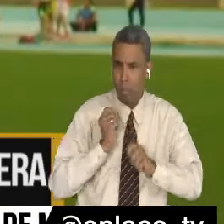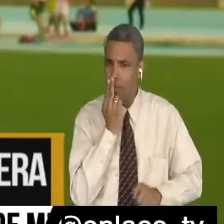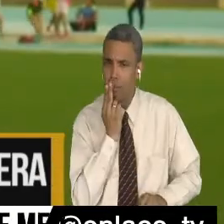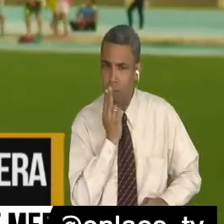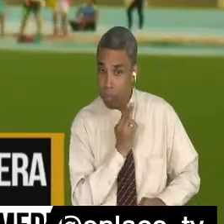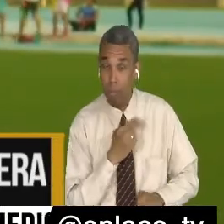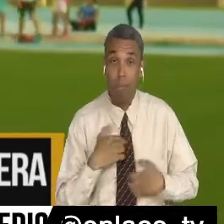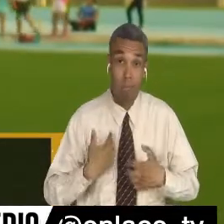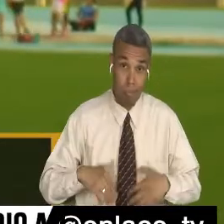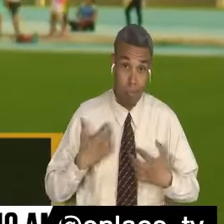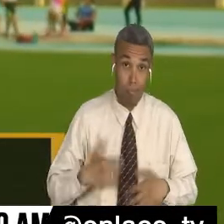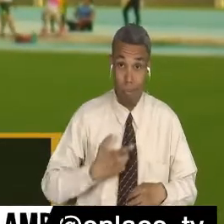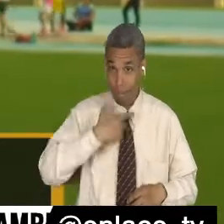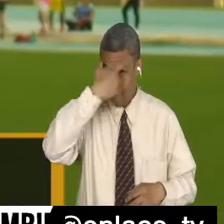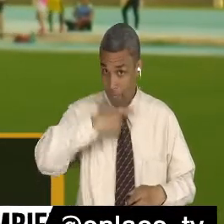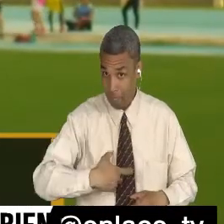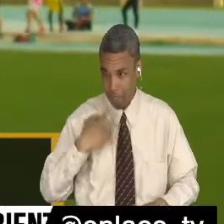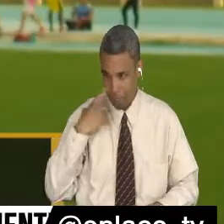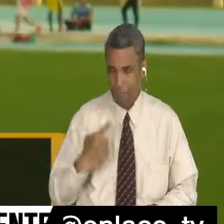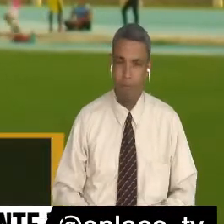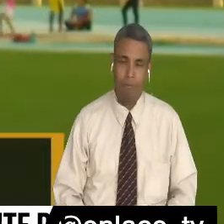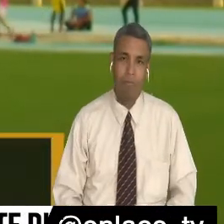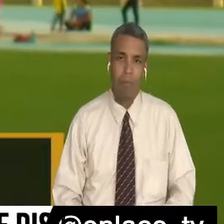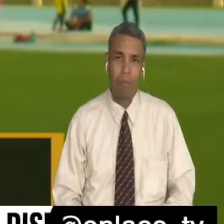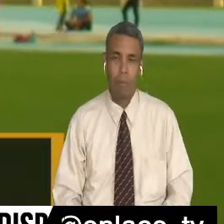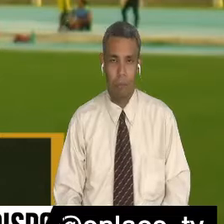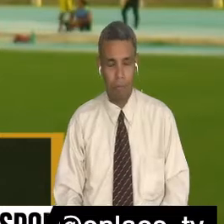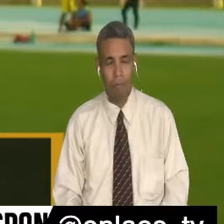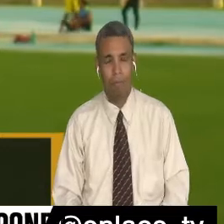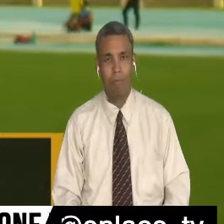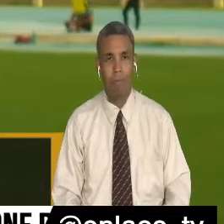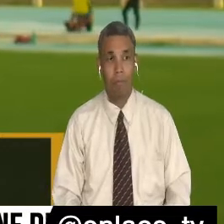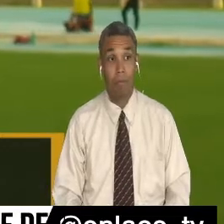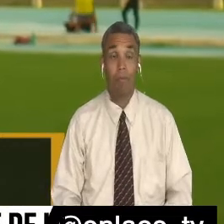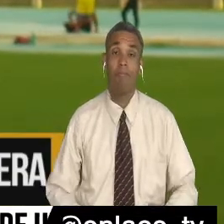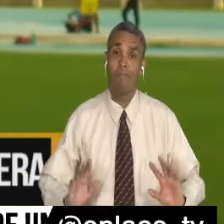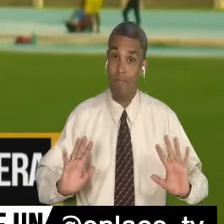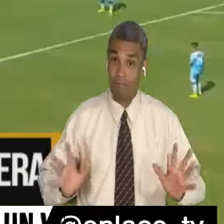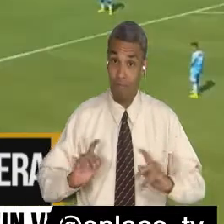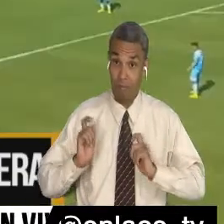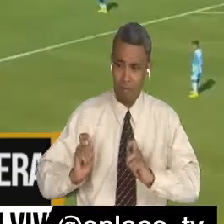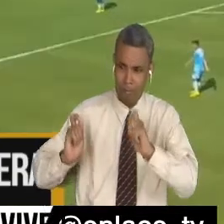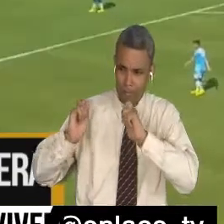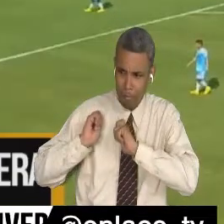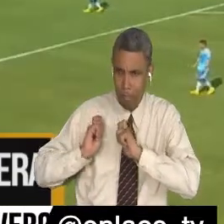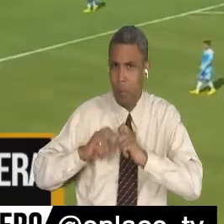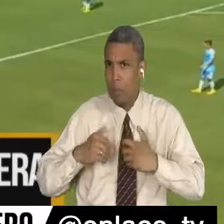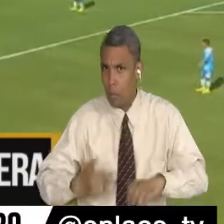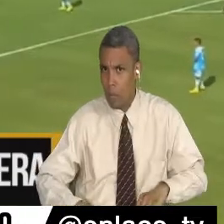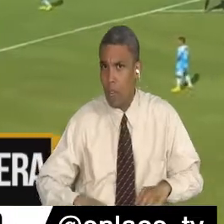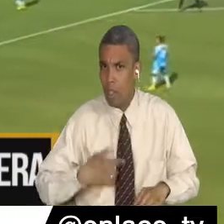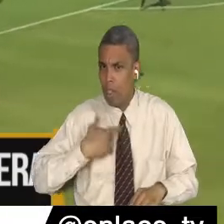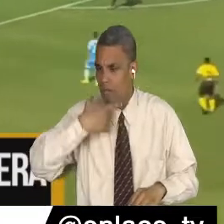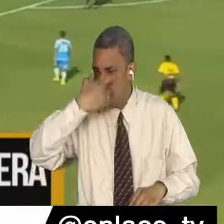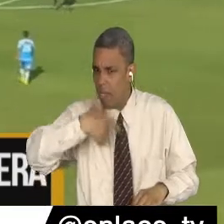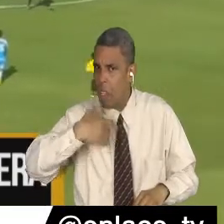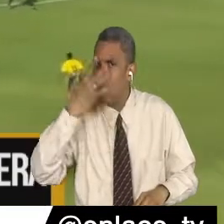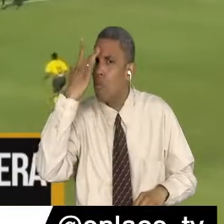La tarea que se nos avecina debemos abordarla desde varios frentes, desde el frente deportivo, desde